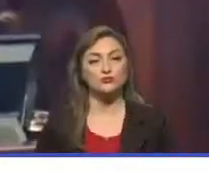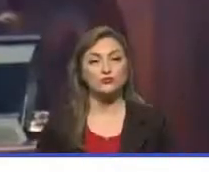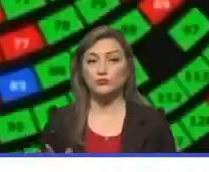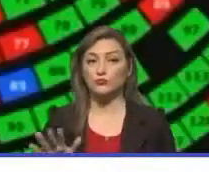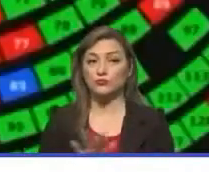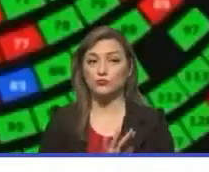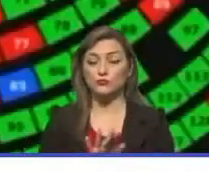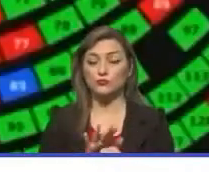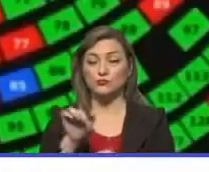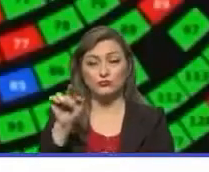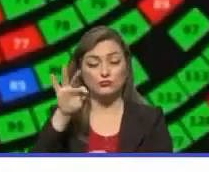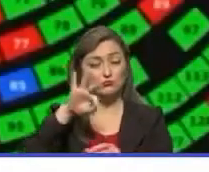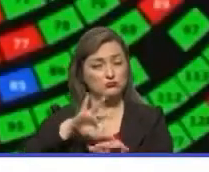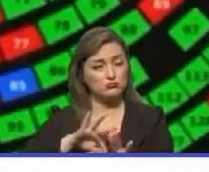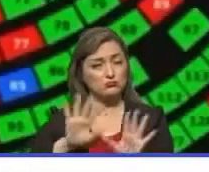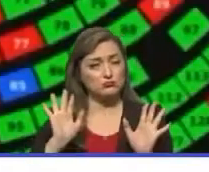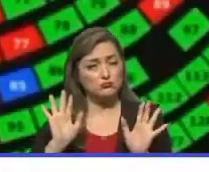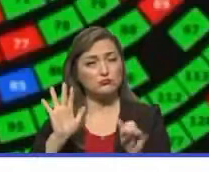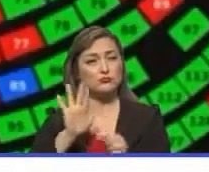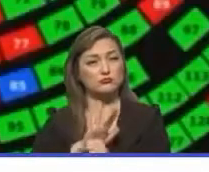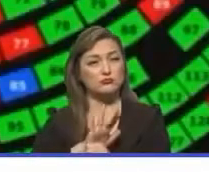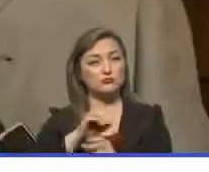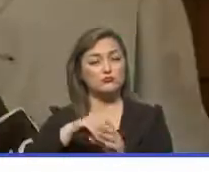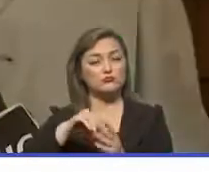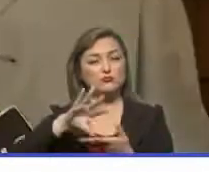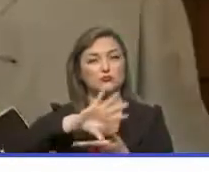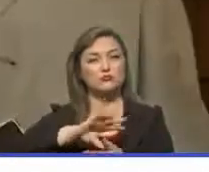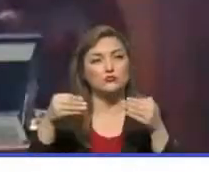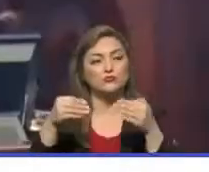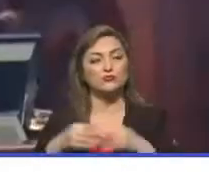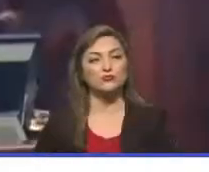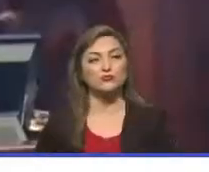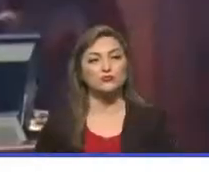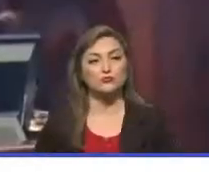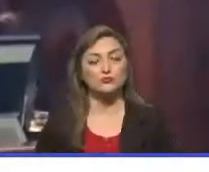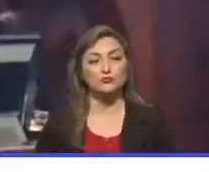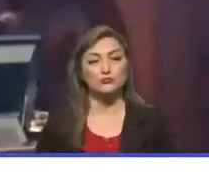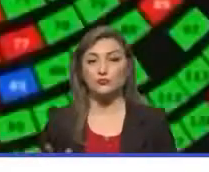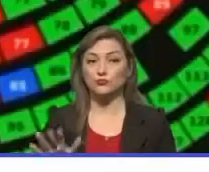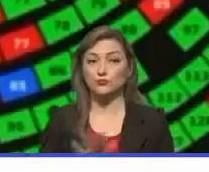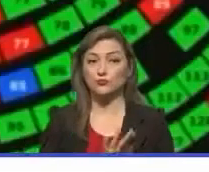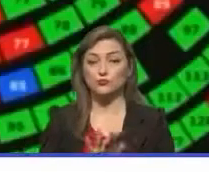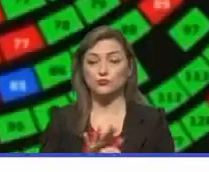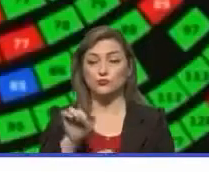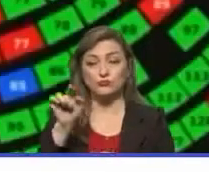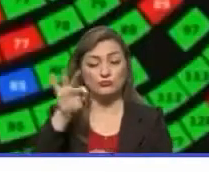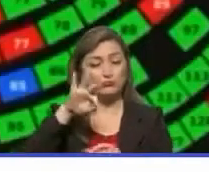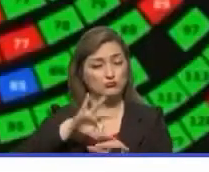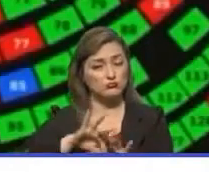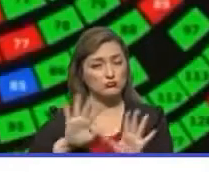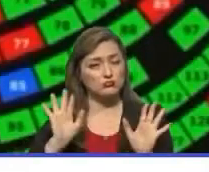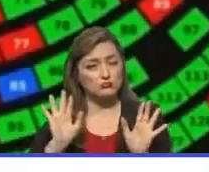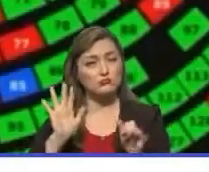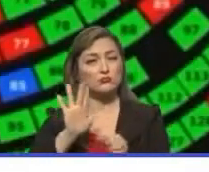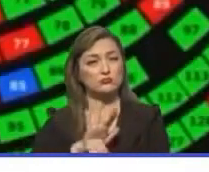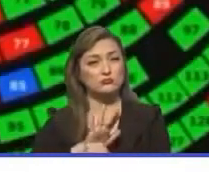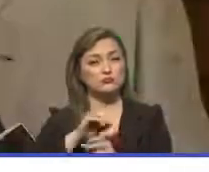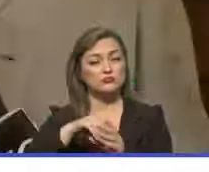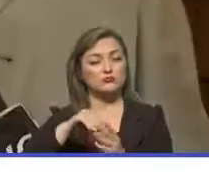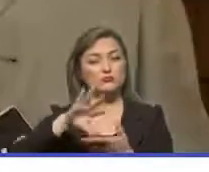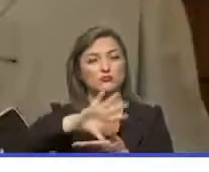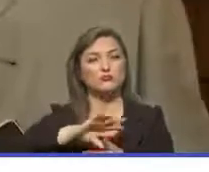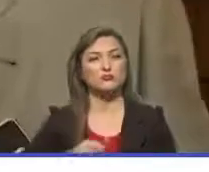los candidatos presidenciales dijeron que apoyan la dolarización. ¿Será esto suficiente para obtener los votos dentro del